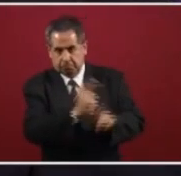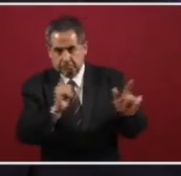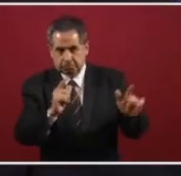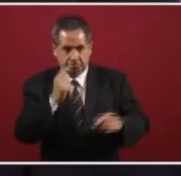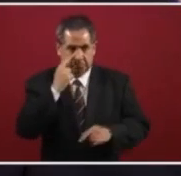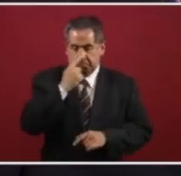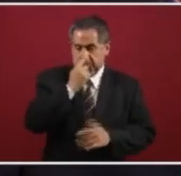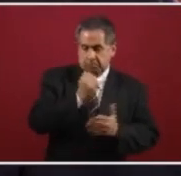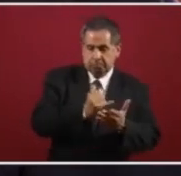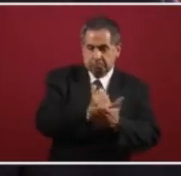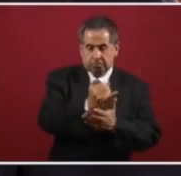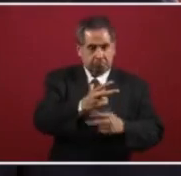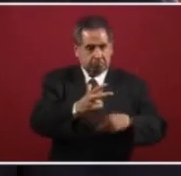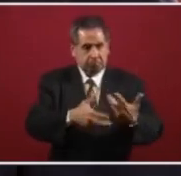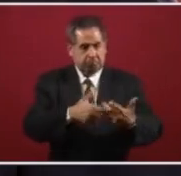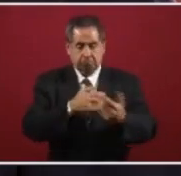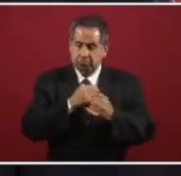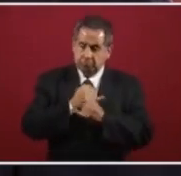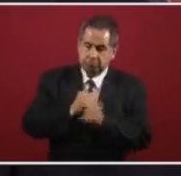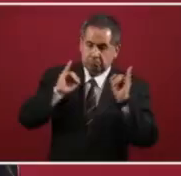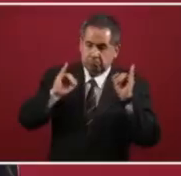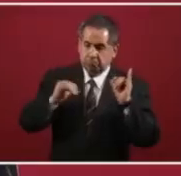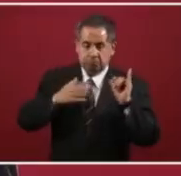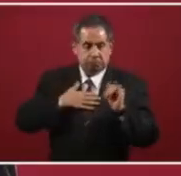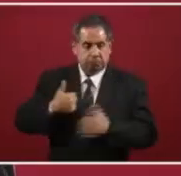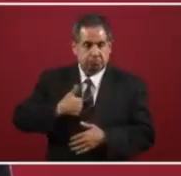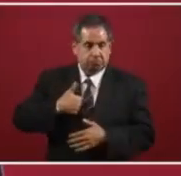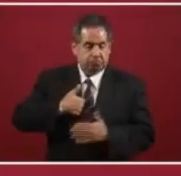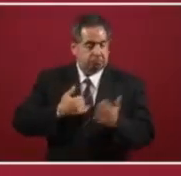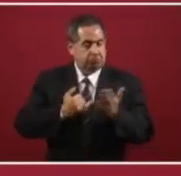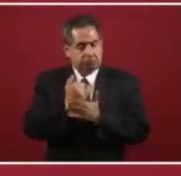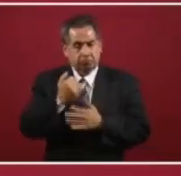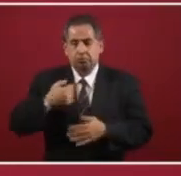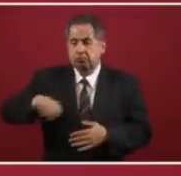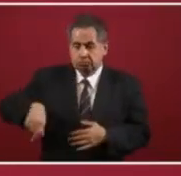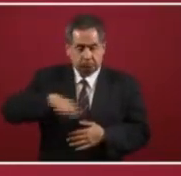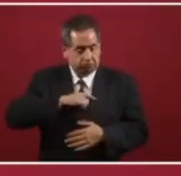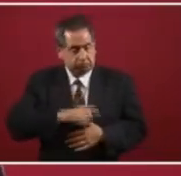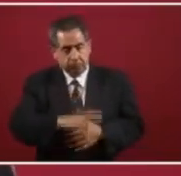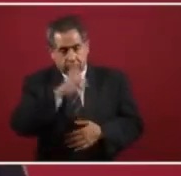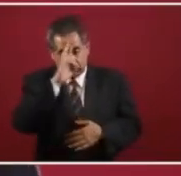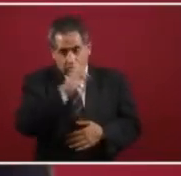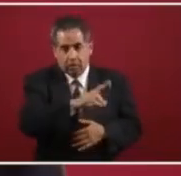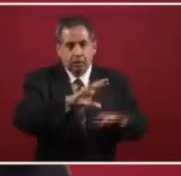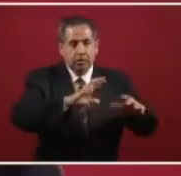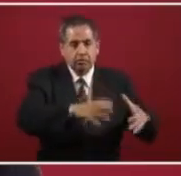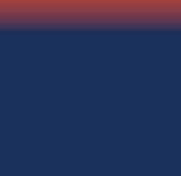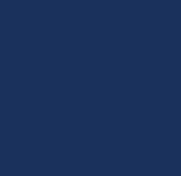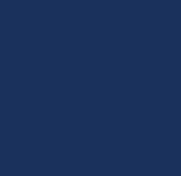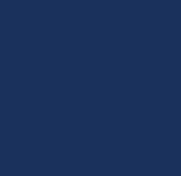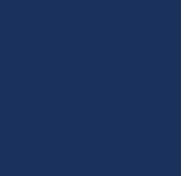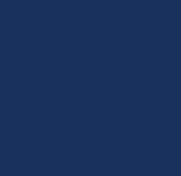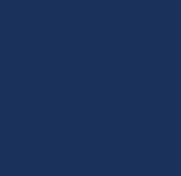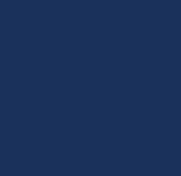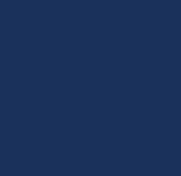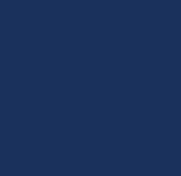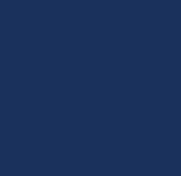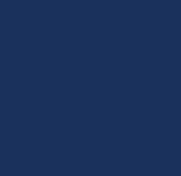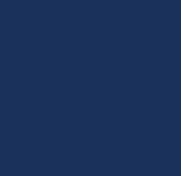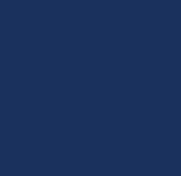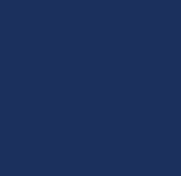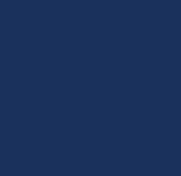ejercen su independencia y su autonomía. Y nosotros respetamos esa autonomía.